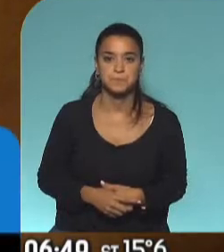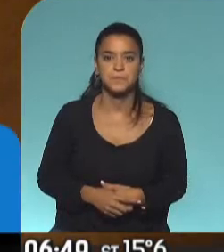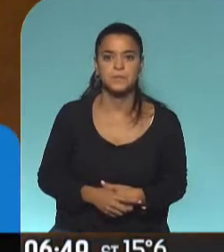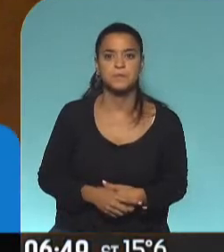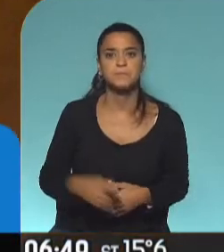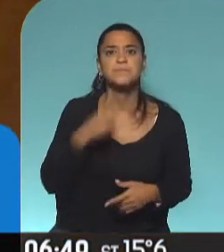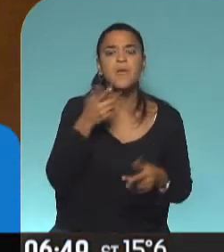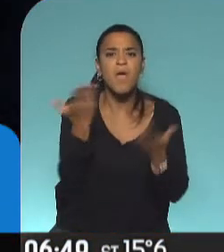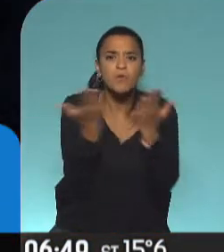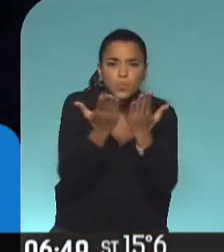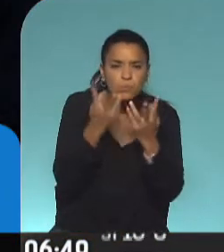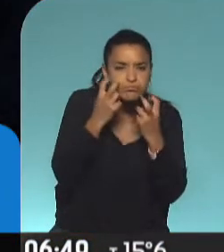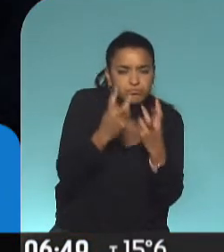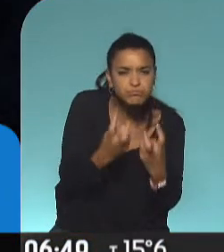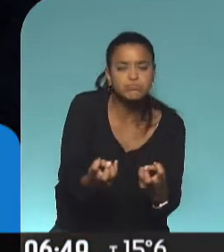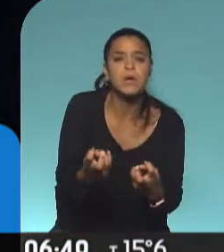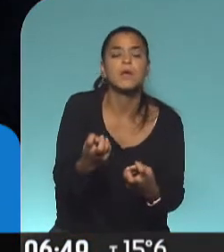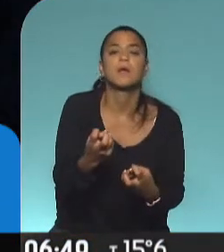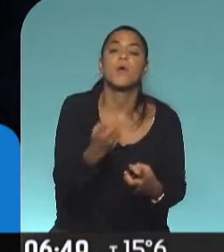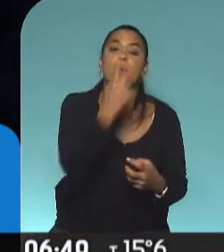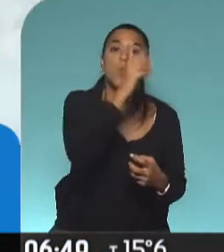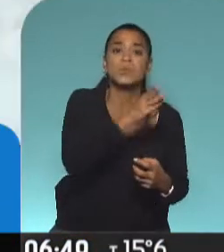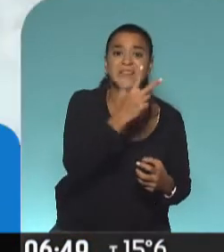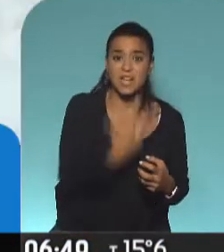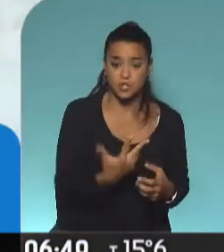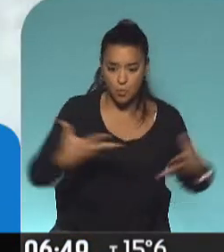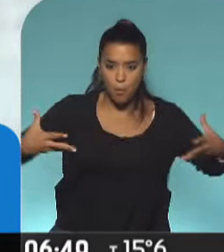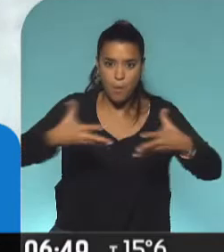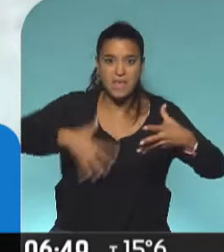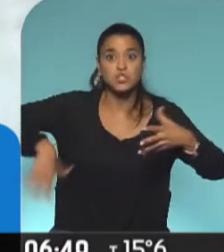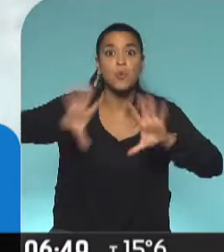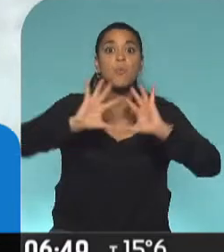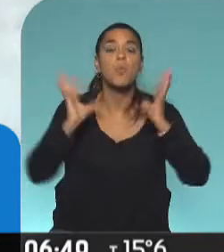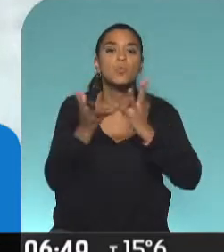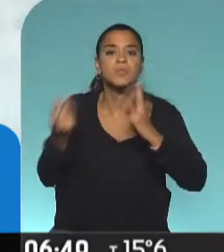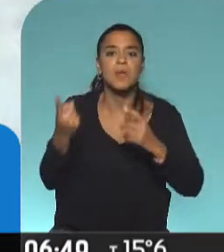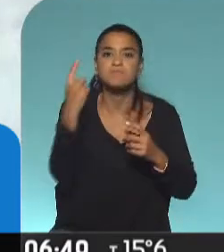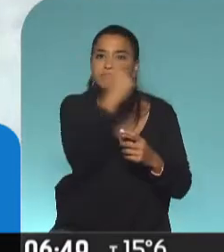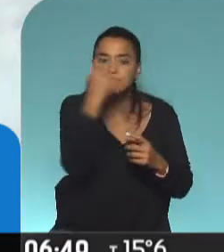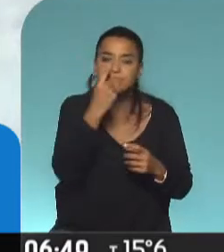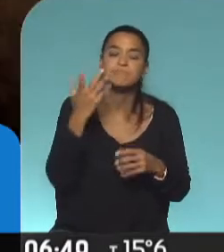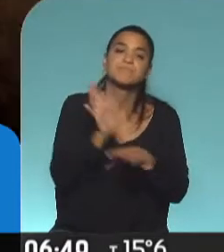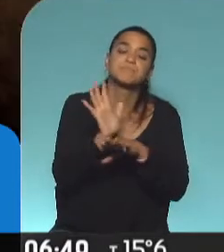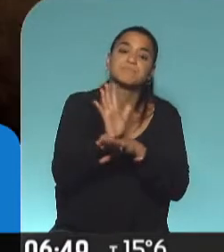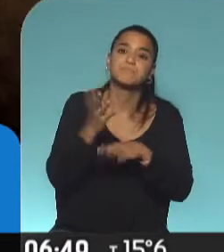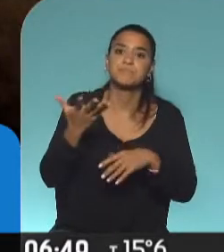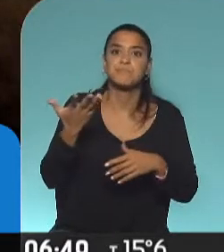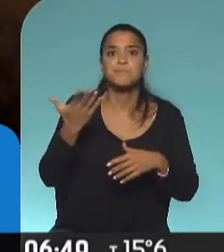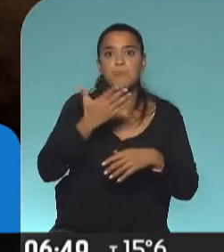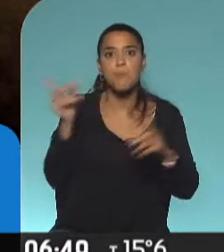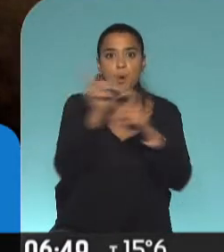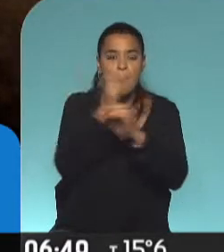Diferentes estudios alertan que al menos un tercio de la población mundial padece problemas en la vista que van desde una leve deficiencia a la